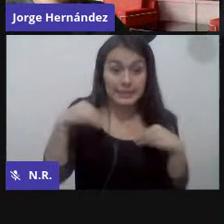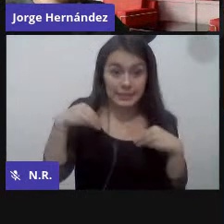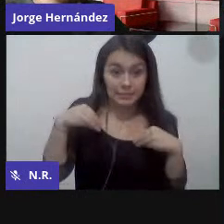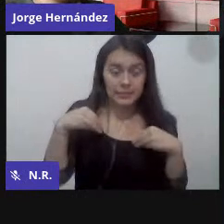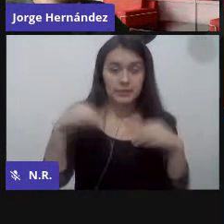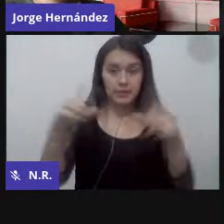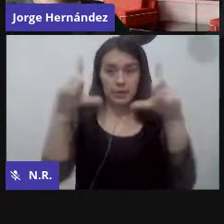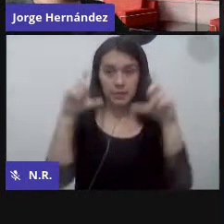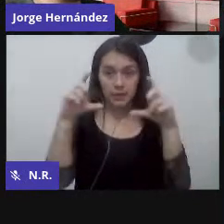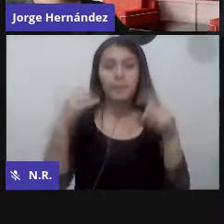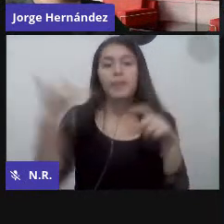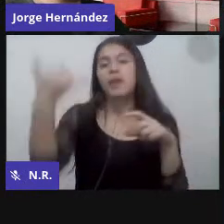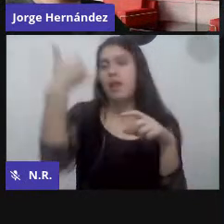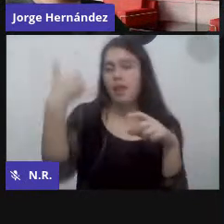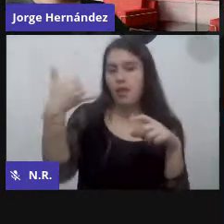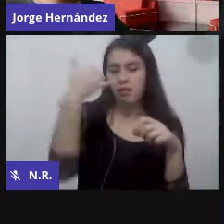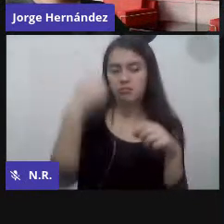video.